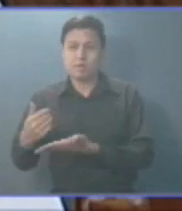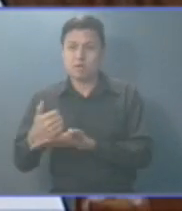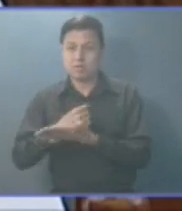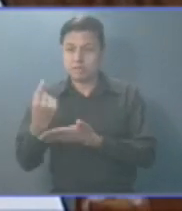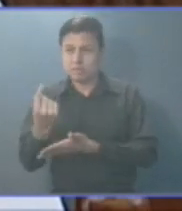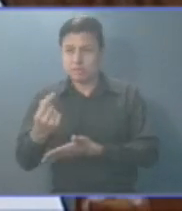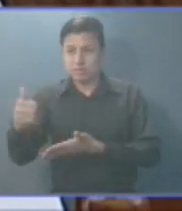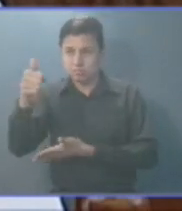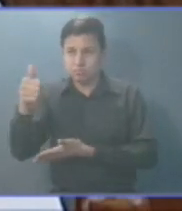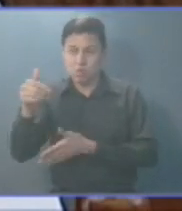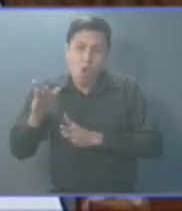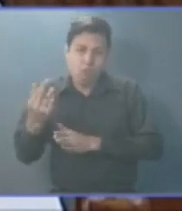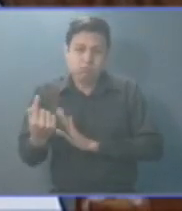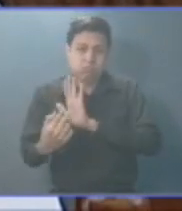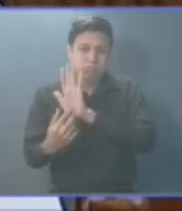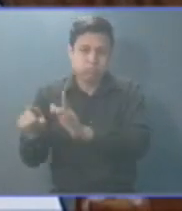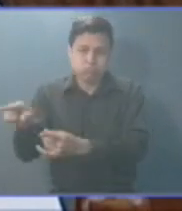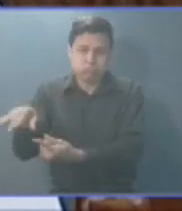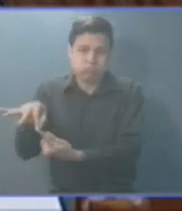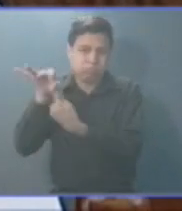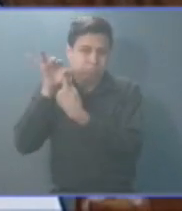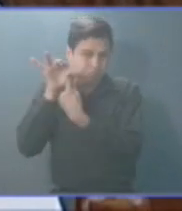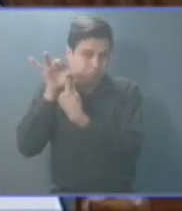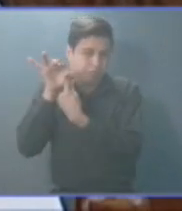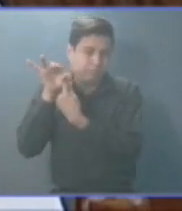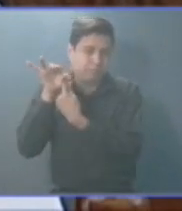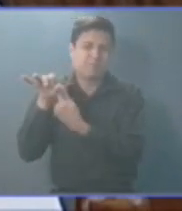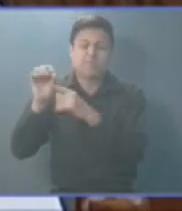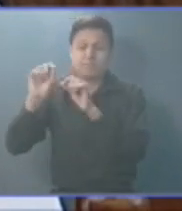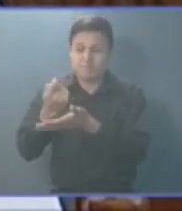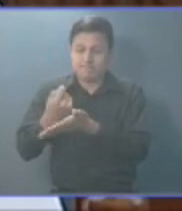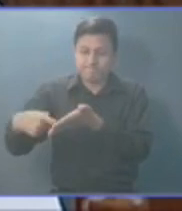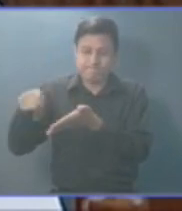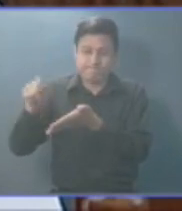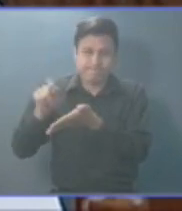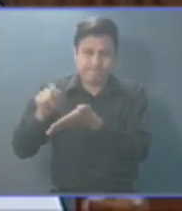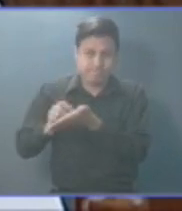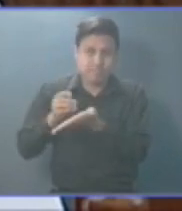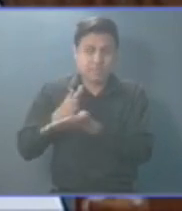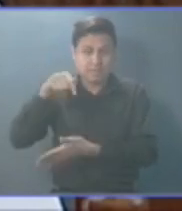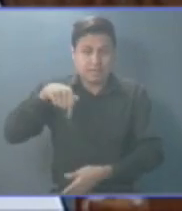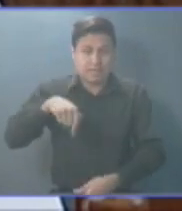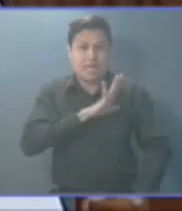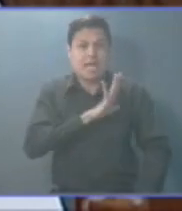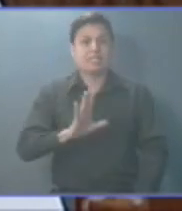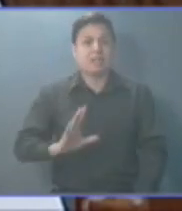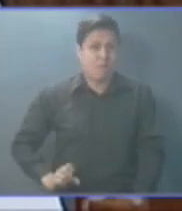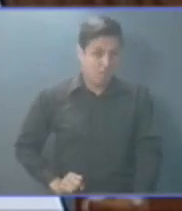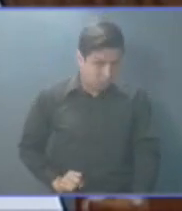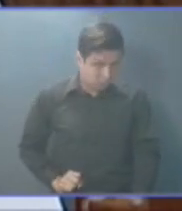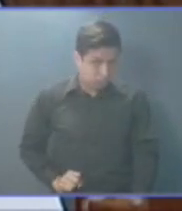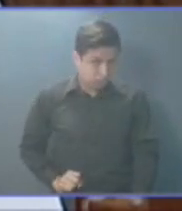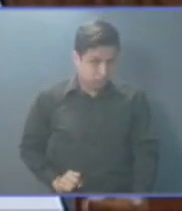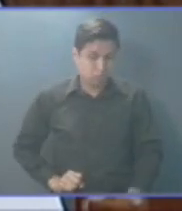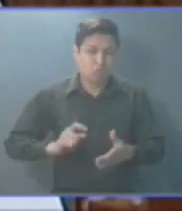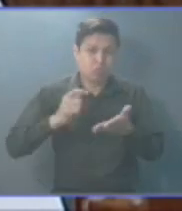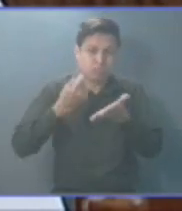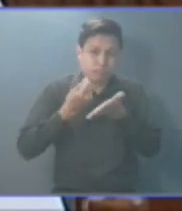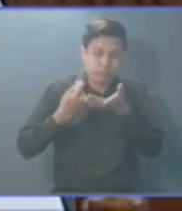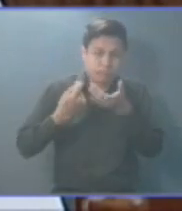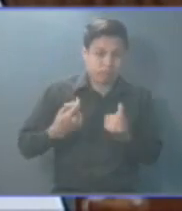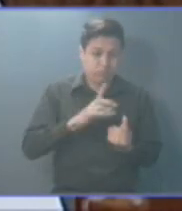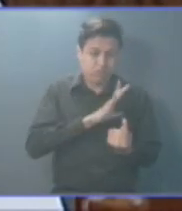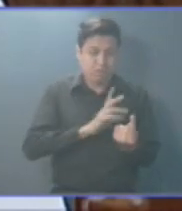titular o el representante que él designare suscribiera en nombre del Estado y Gobierno de la República